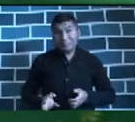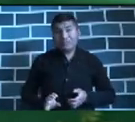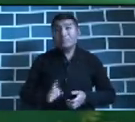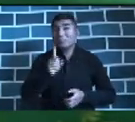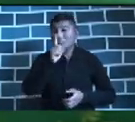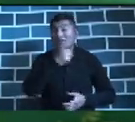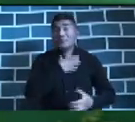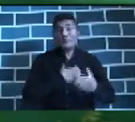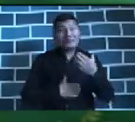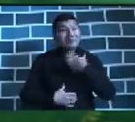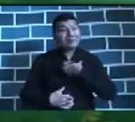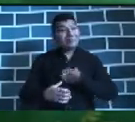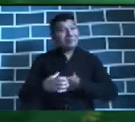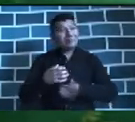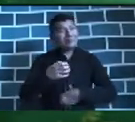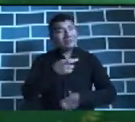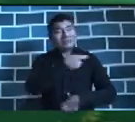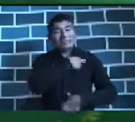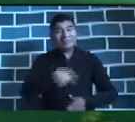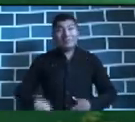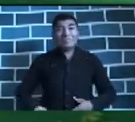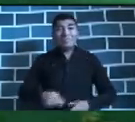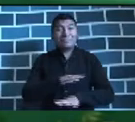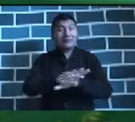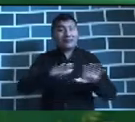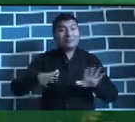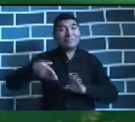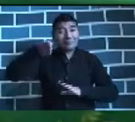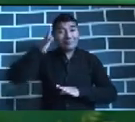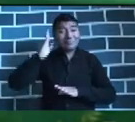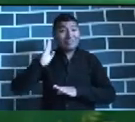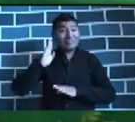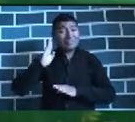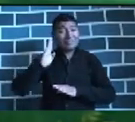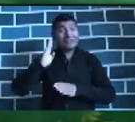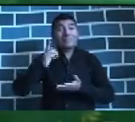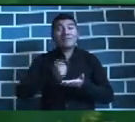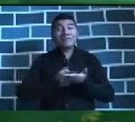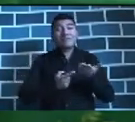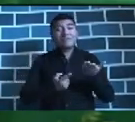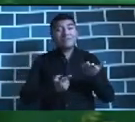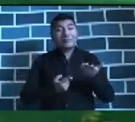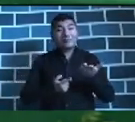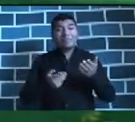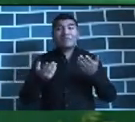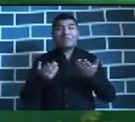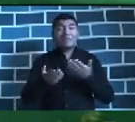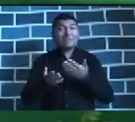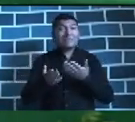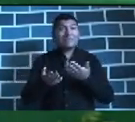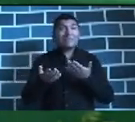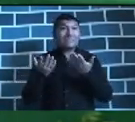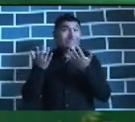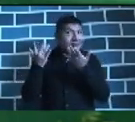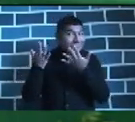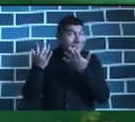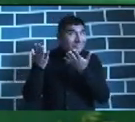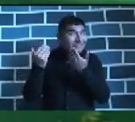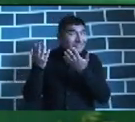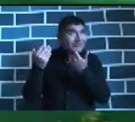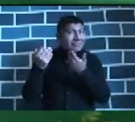un deseo del reino de dios que ojalá lo sigamos